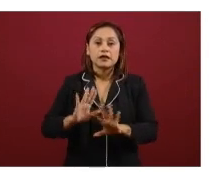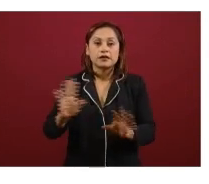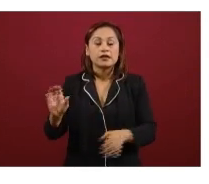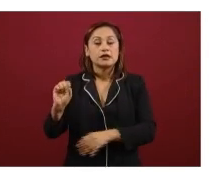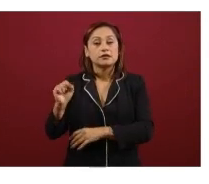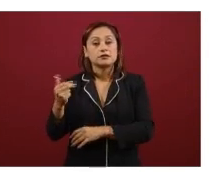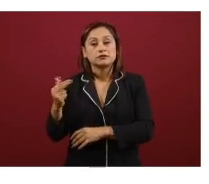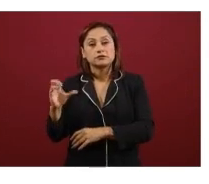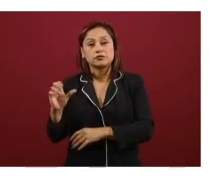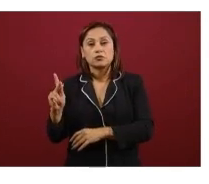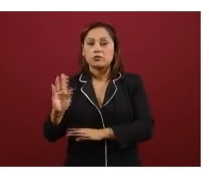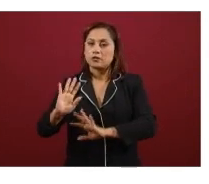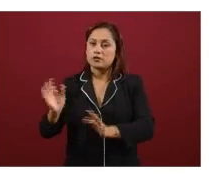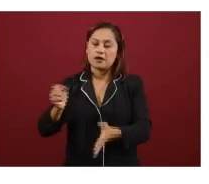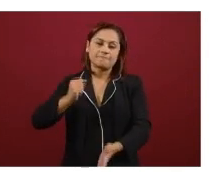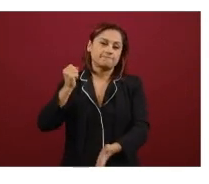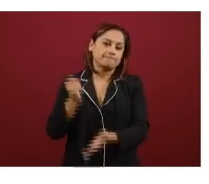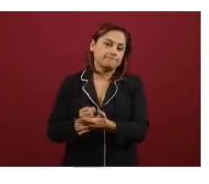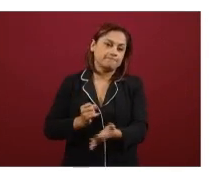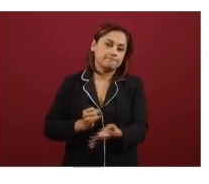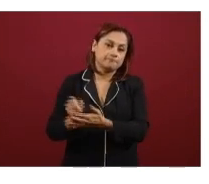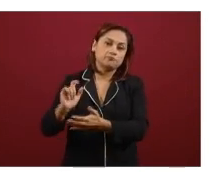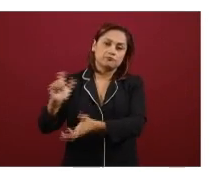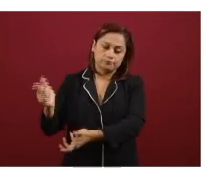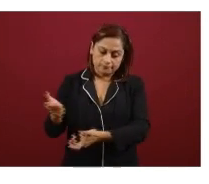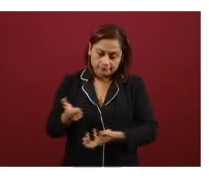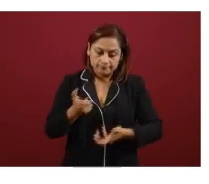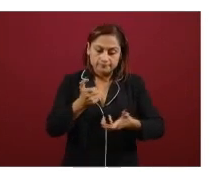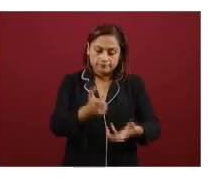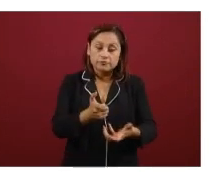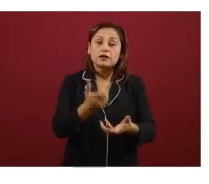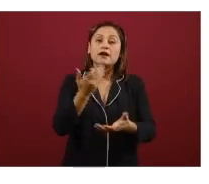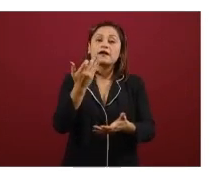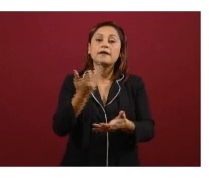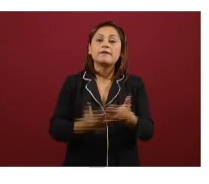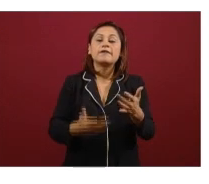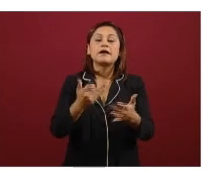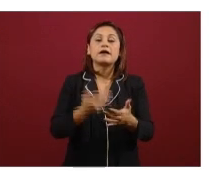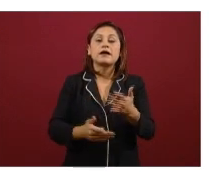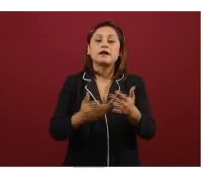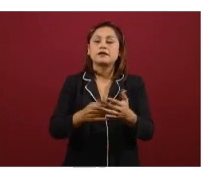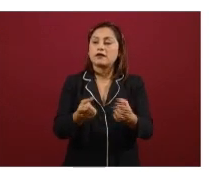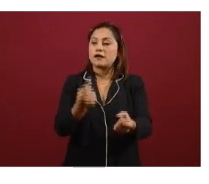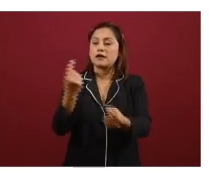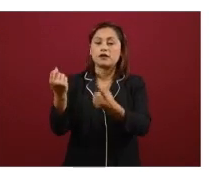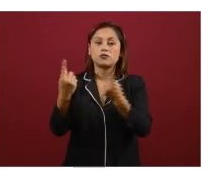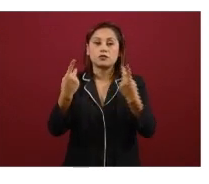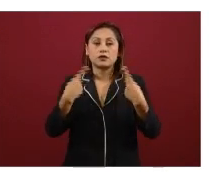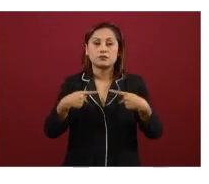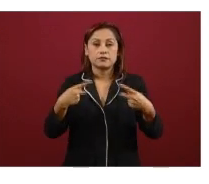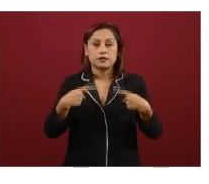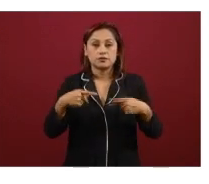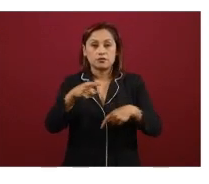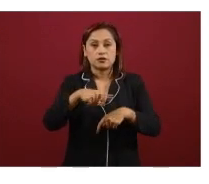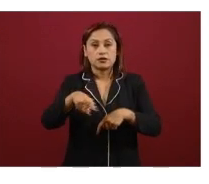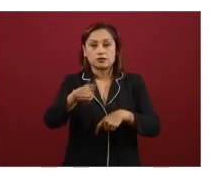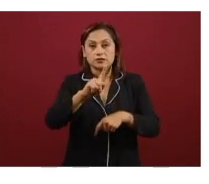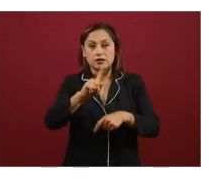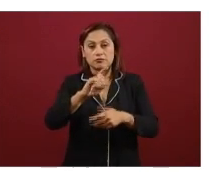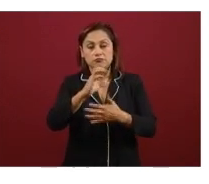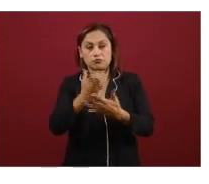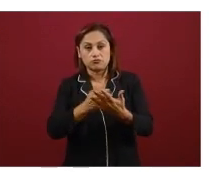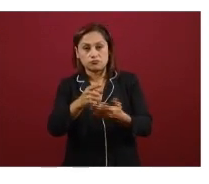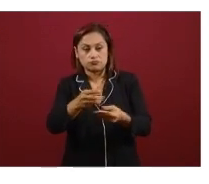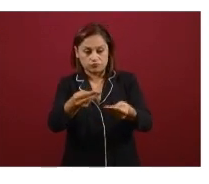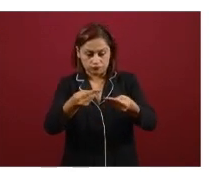de que ya nada más los proveedores nos entreguen lo que le estamos solicitando. Más o menos